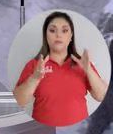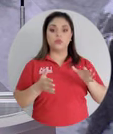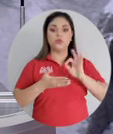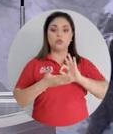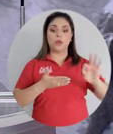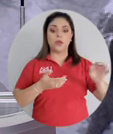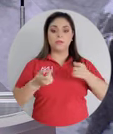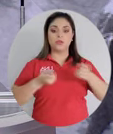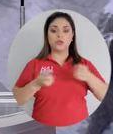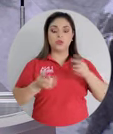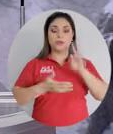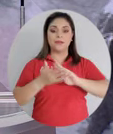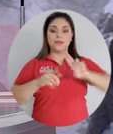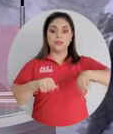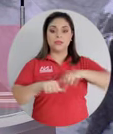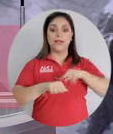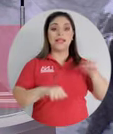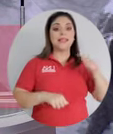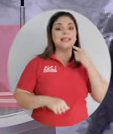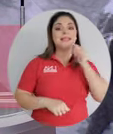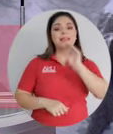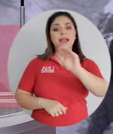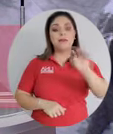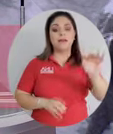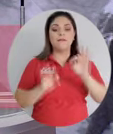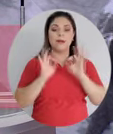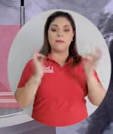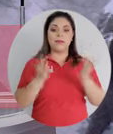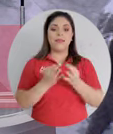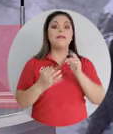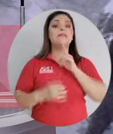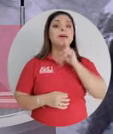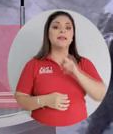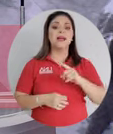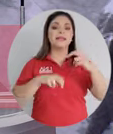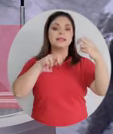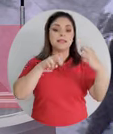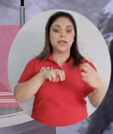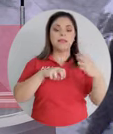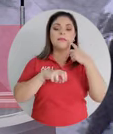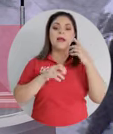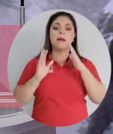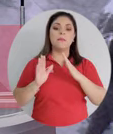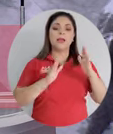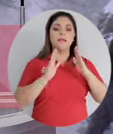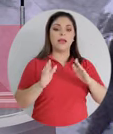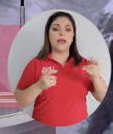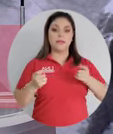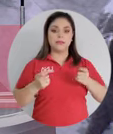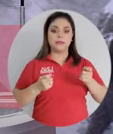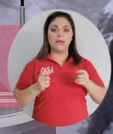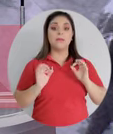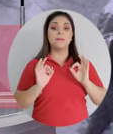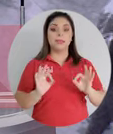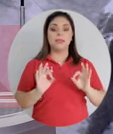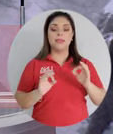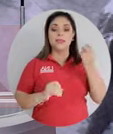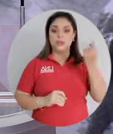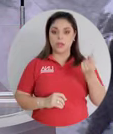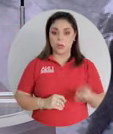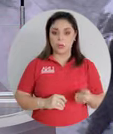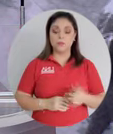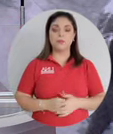Administración de la Universidad Nacional, quien hizo un llamado a las familias a realmente sentarse, a hacer una planificación y administrar